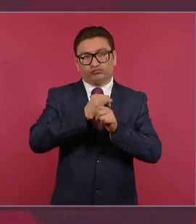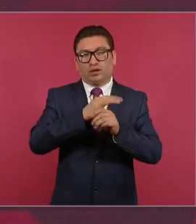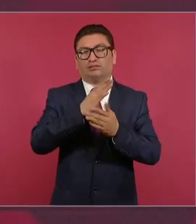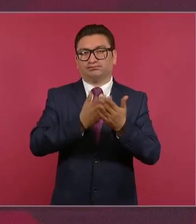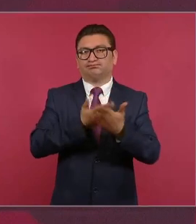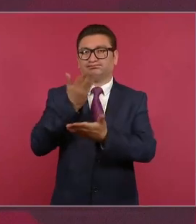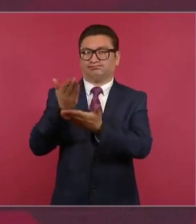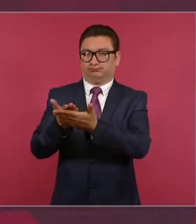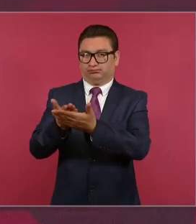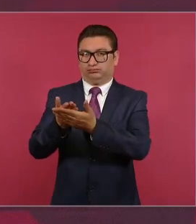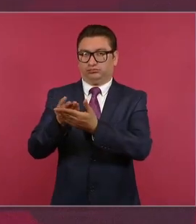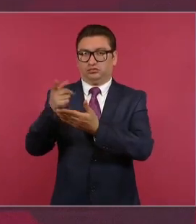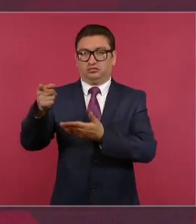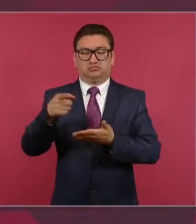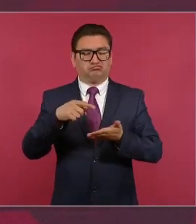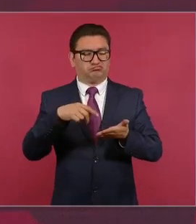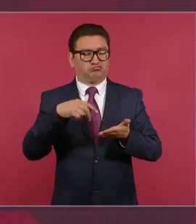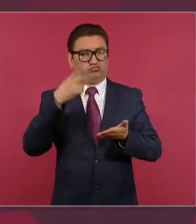y no pasa.